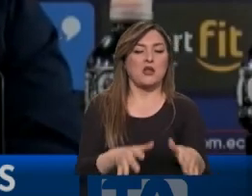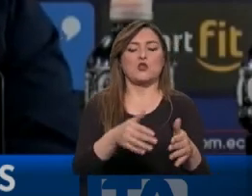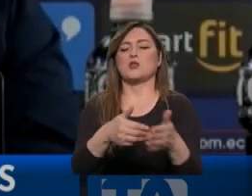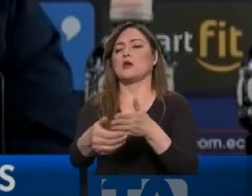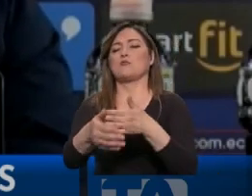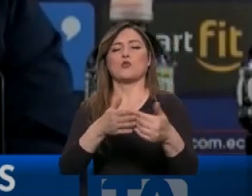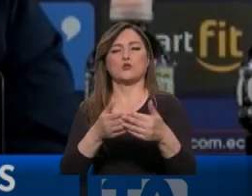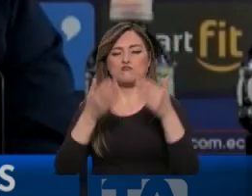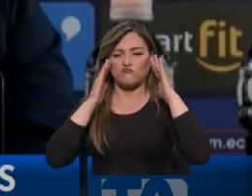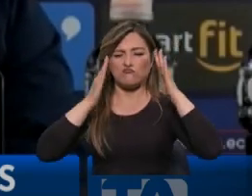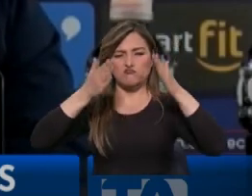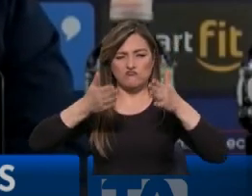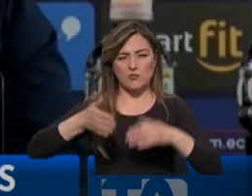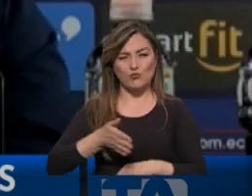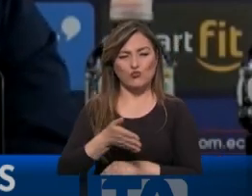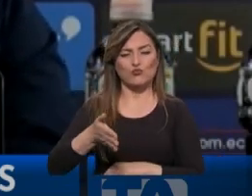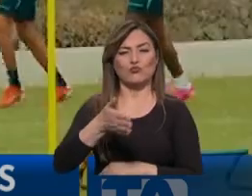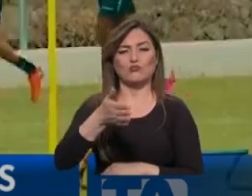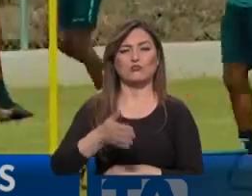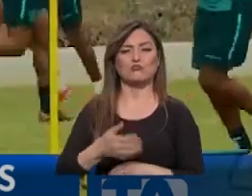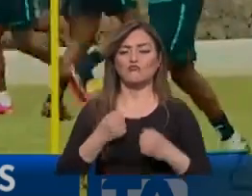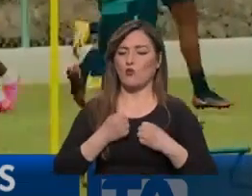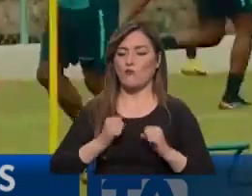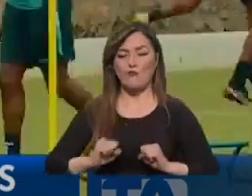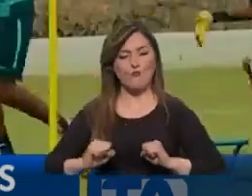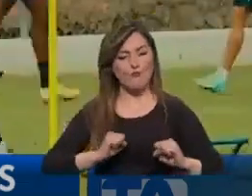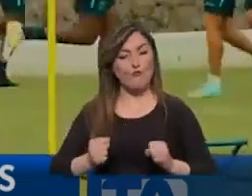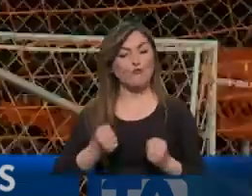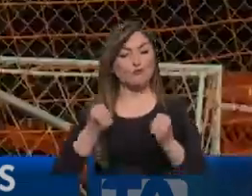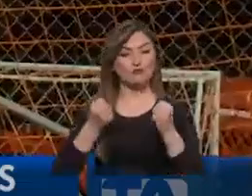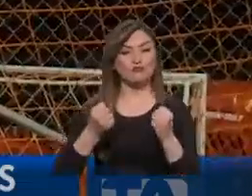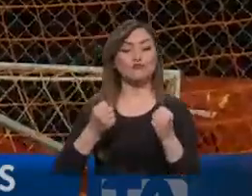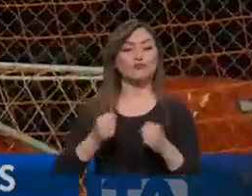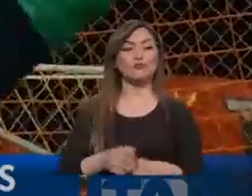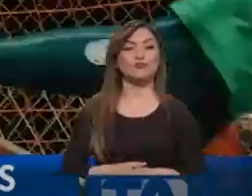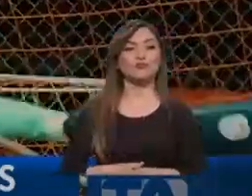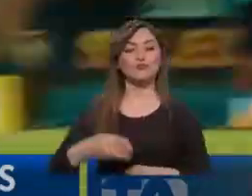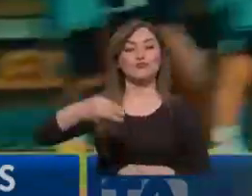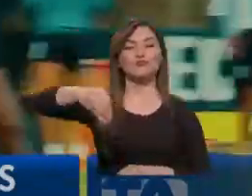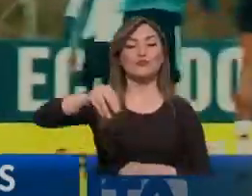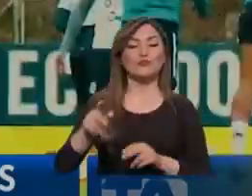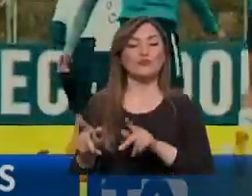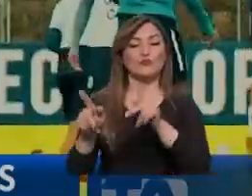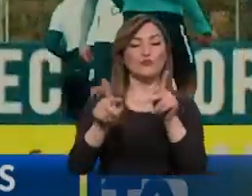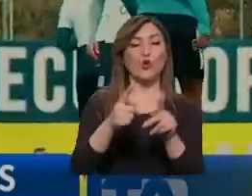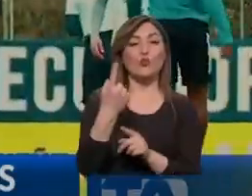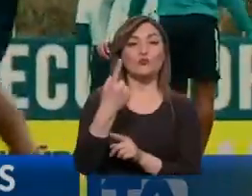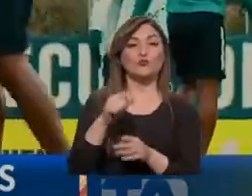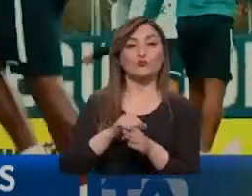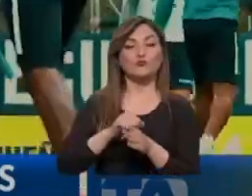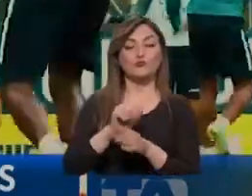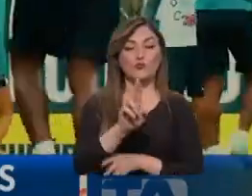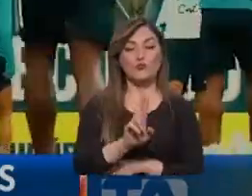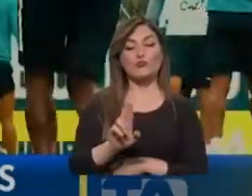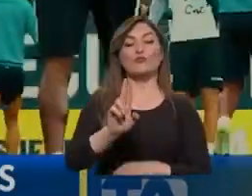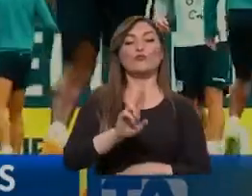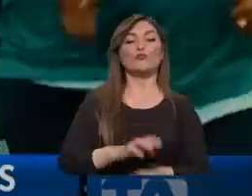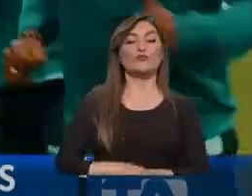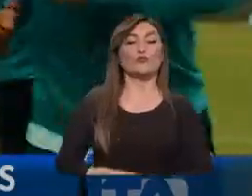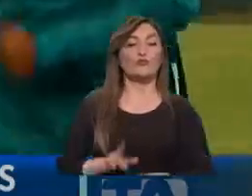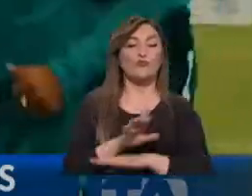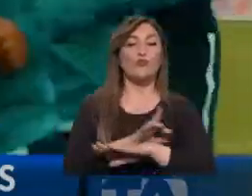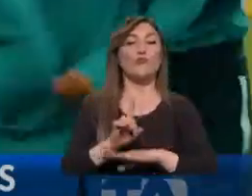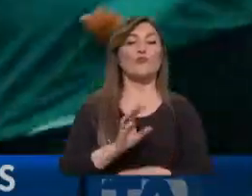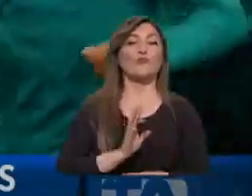que nuestra entrega no va a estar fuera de discusión. Para este miércoles, en cambio, se tiene previsto el único entrenamiento en Uruguay, donde el